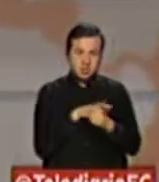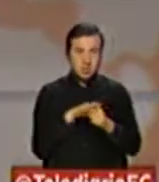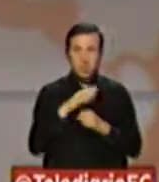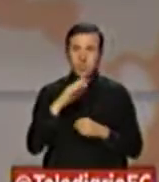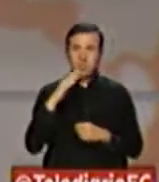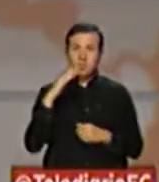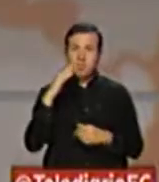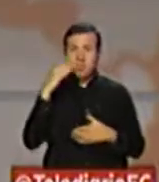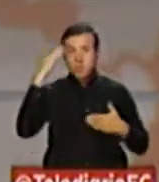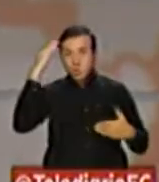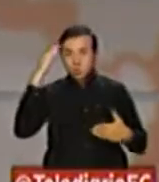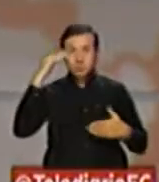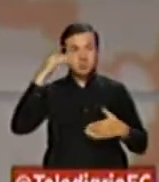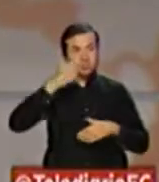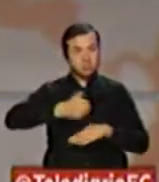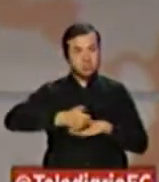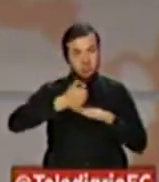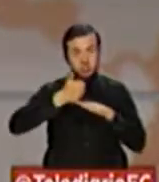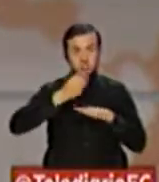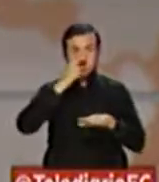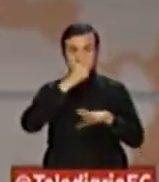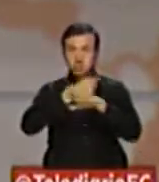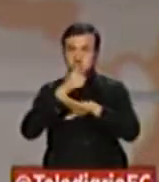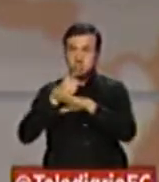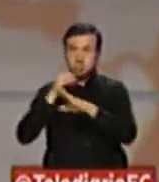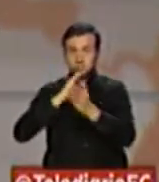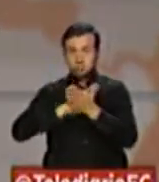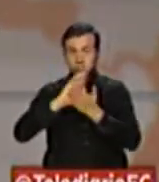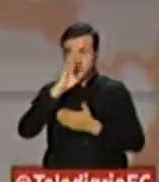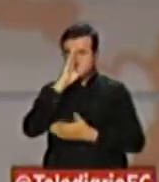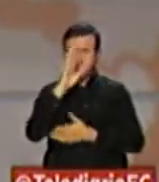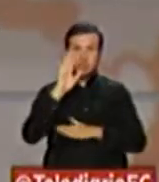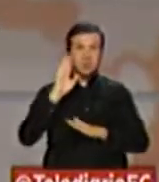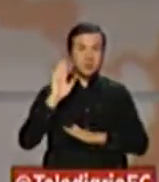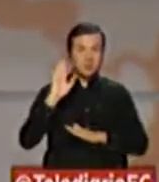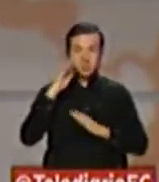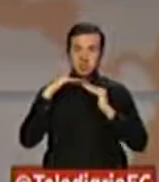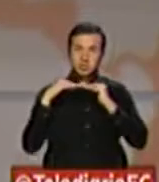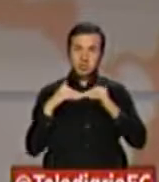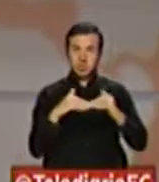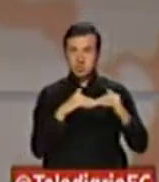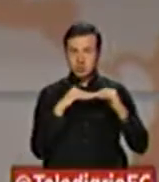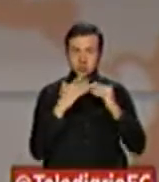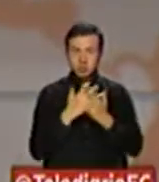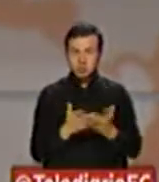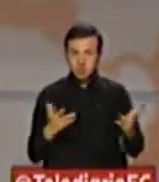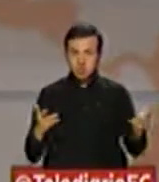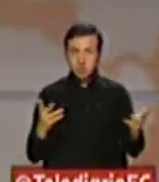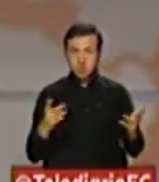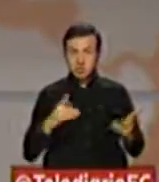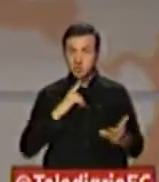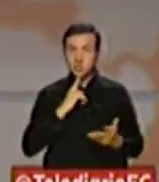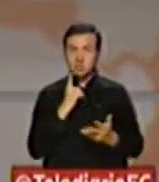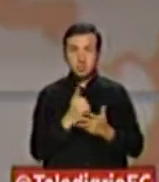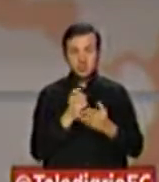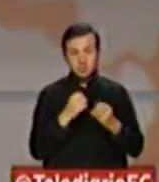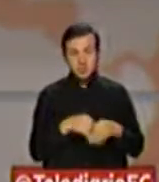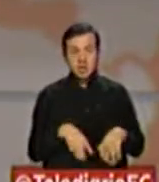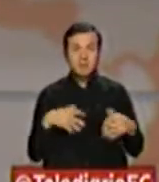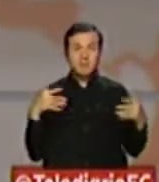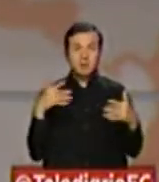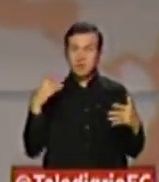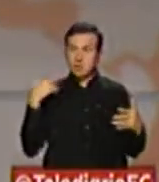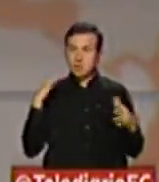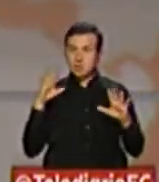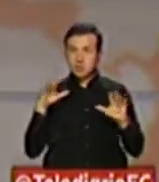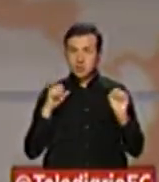y no exigimos a las autoridades de turno transparencia, compromiso, democracia, y eso es algo que efectivamente se perdió por miedo en la última